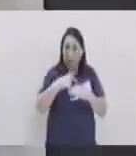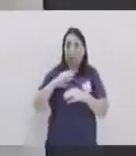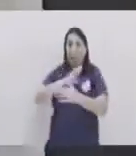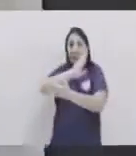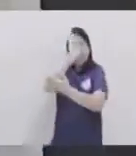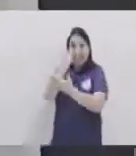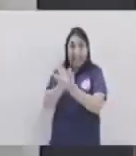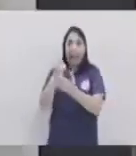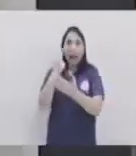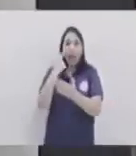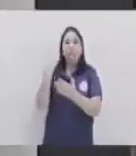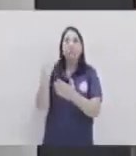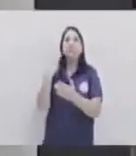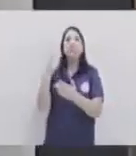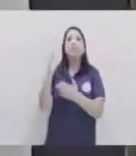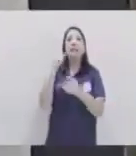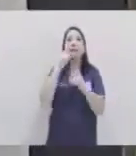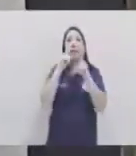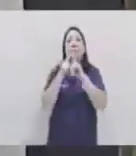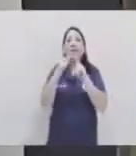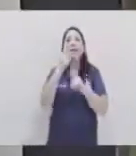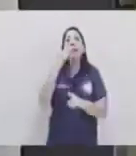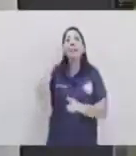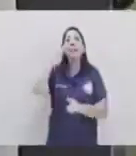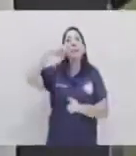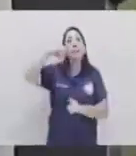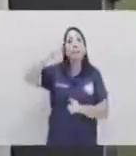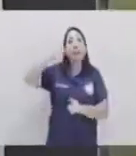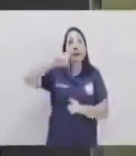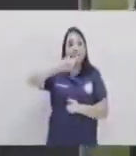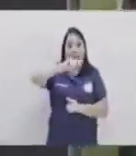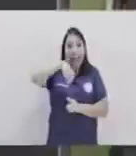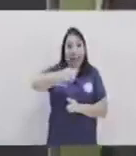viene del español, por eso se le llama prehispánica.